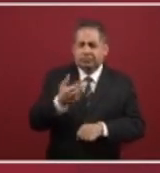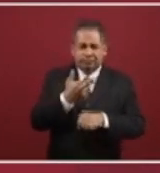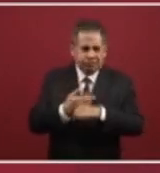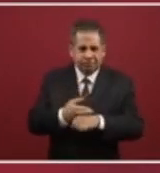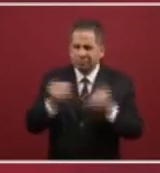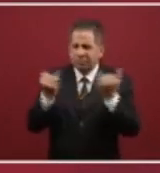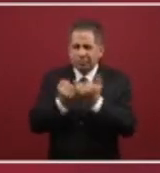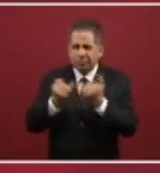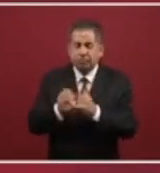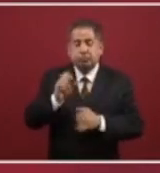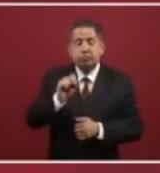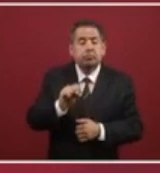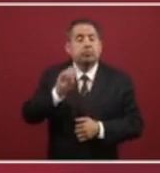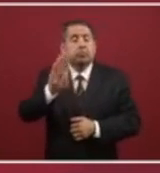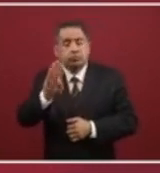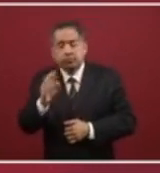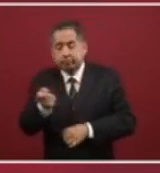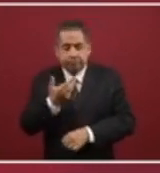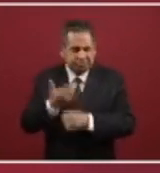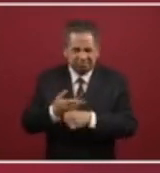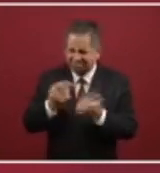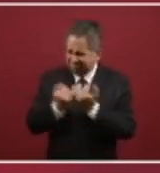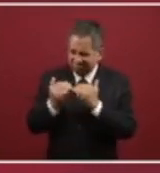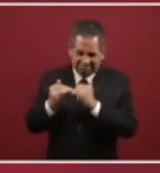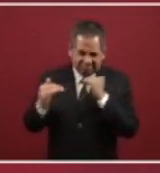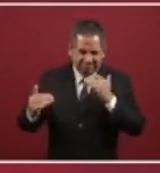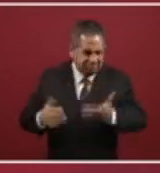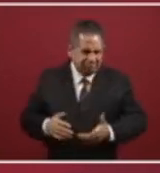subsecretarios, hay subsecretarios